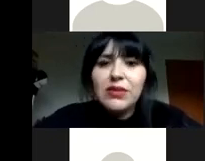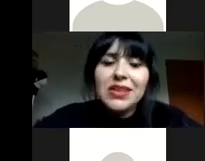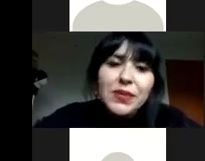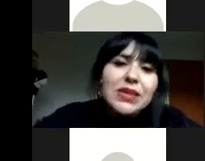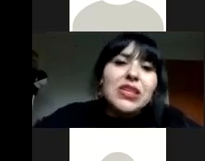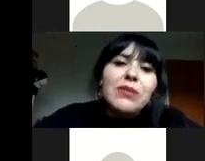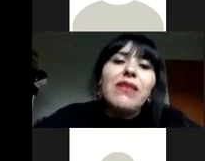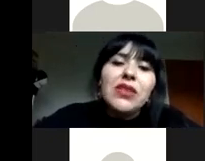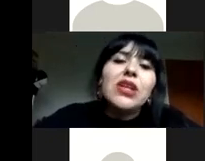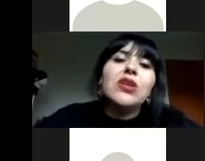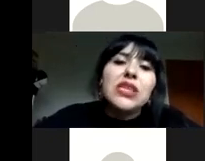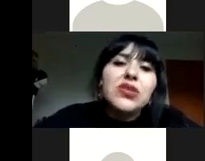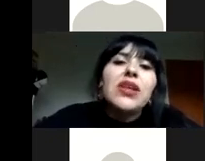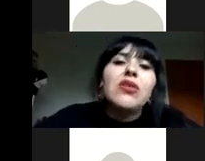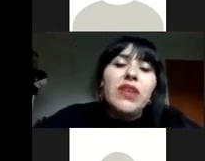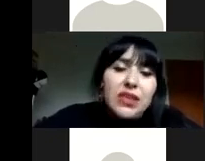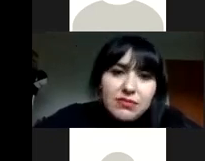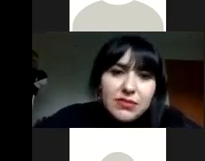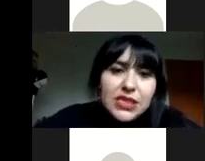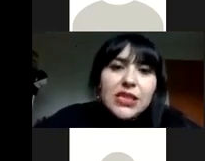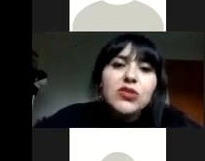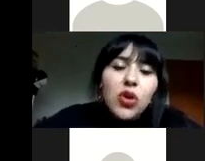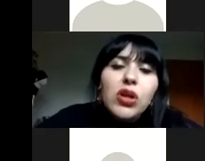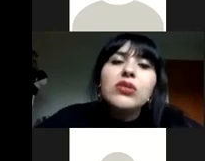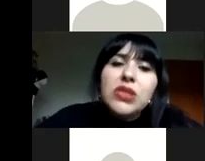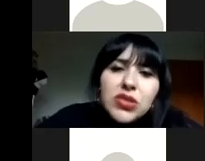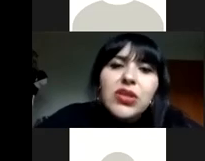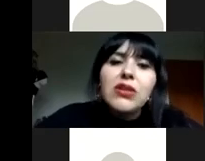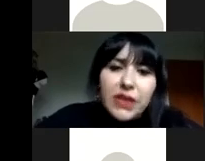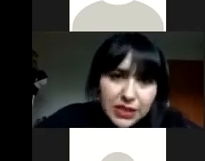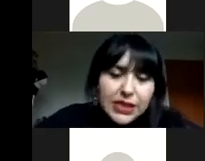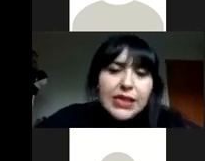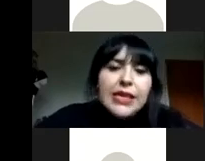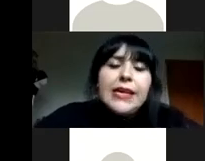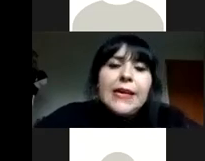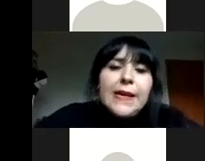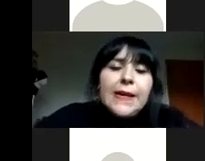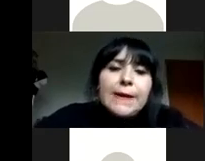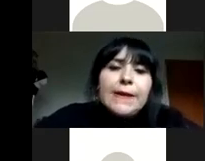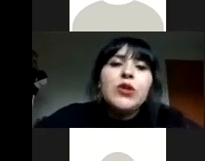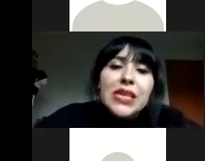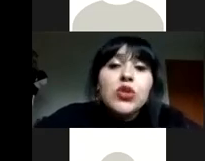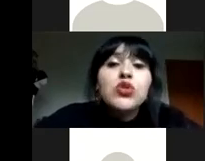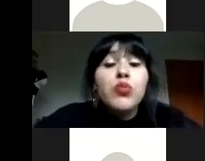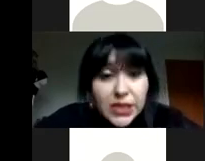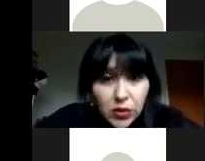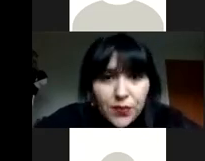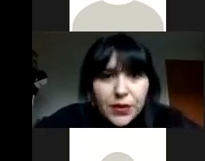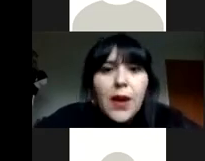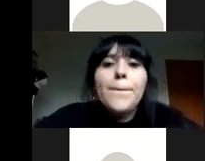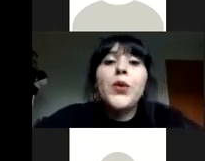Tenía una trampita, porque estamos hablando en el contexto del COVID, ¿sí? Solo en el contexto del COVID. Y por tanto es un